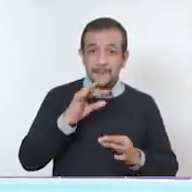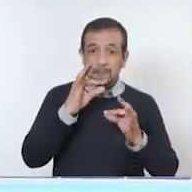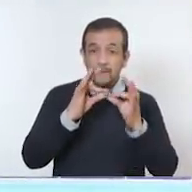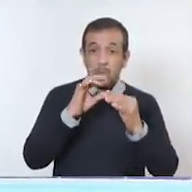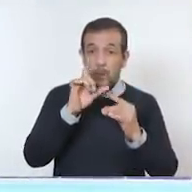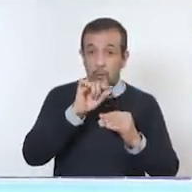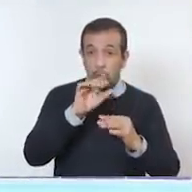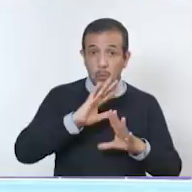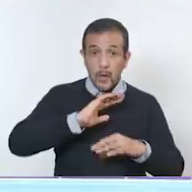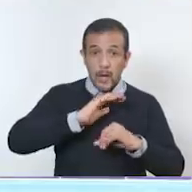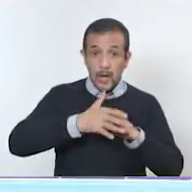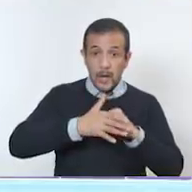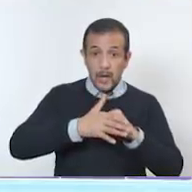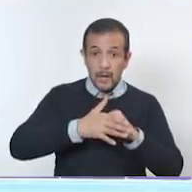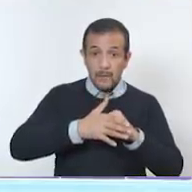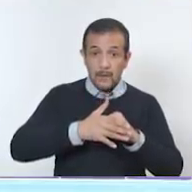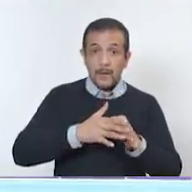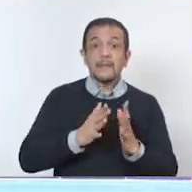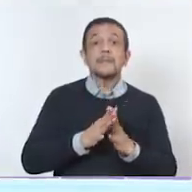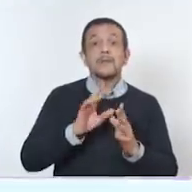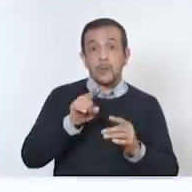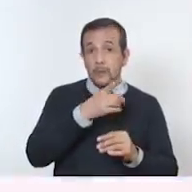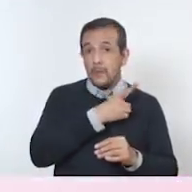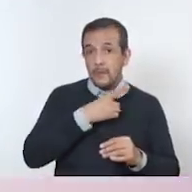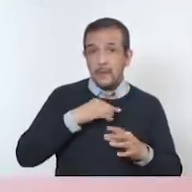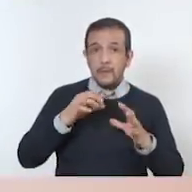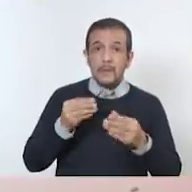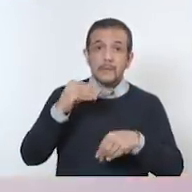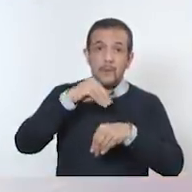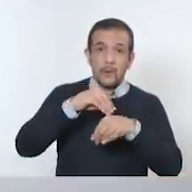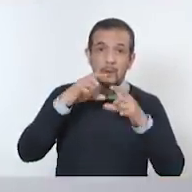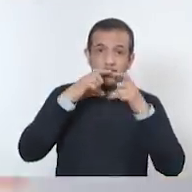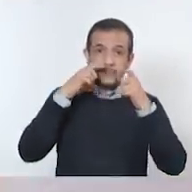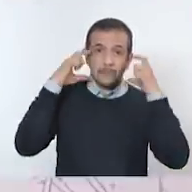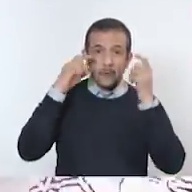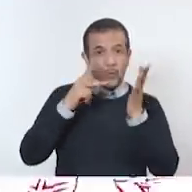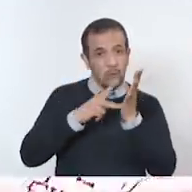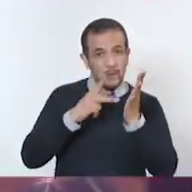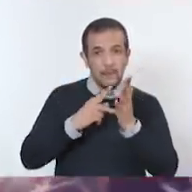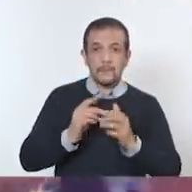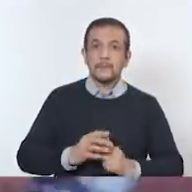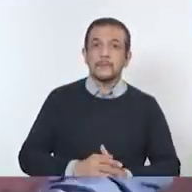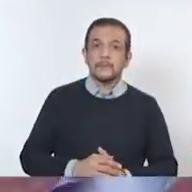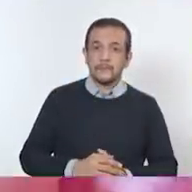al terminar la activación, no olvides la protección.